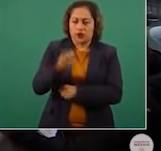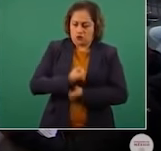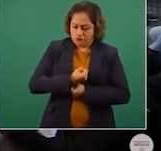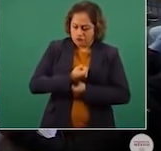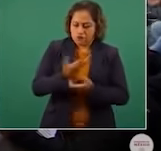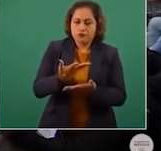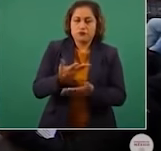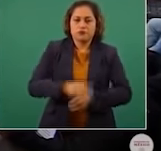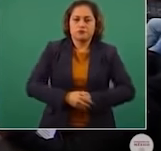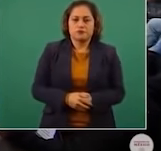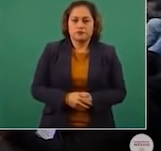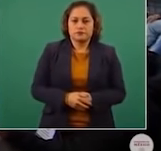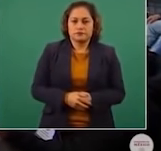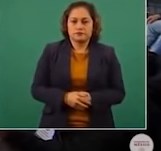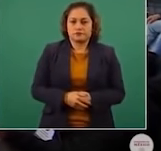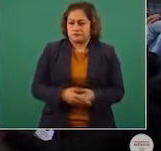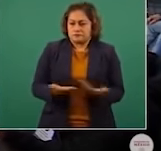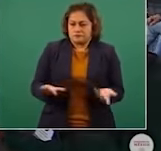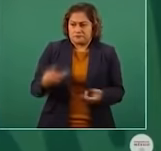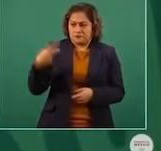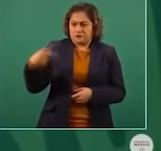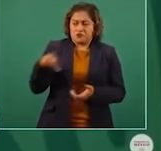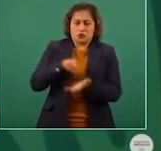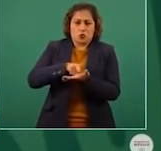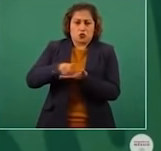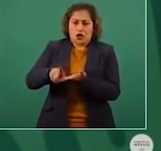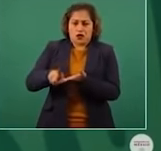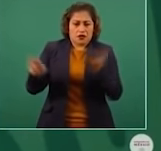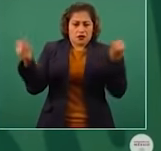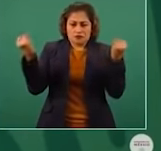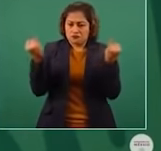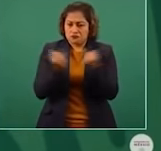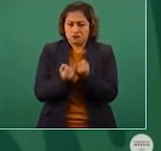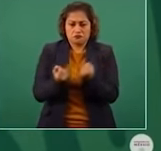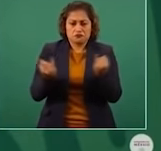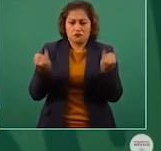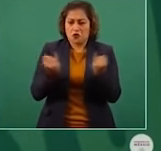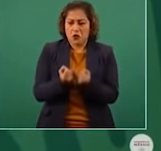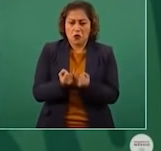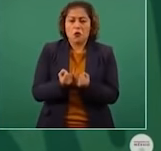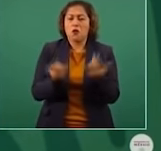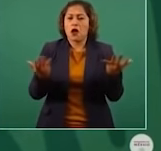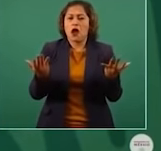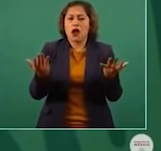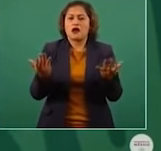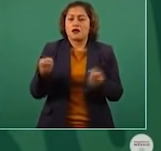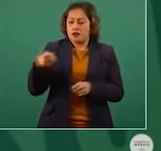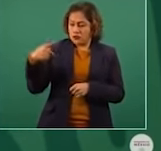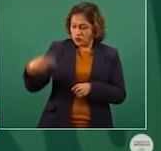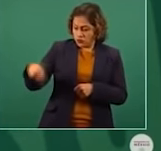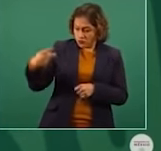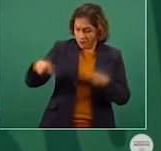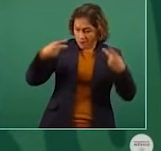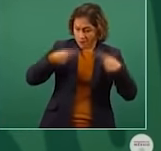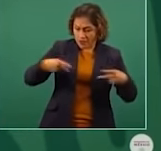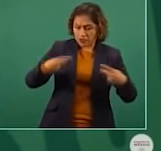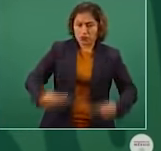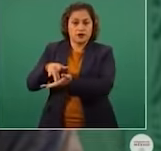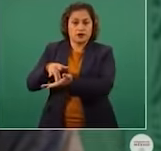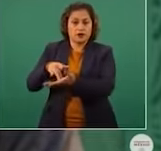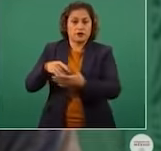Pues que tienen su derecho, como también lo tiene el derecho el pueblo de Guerrero, los que apoyan